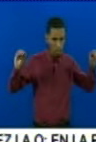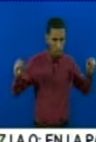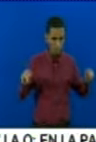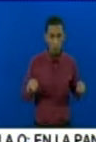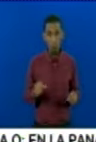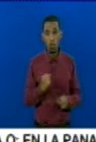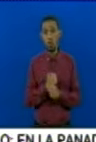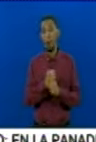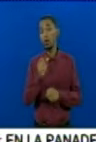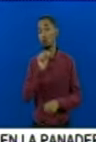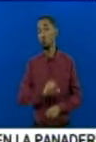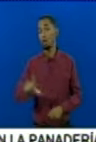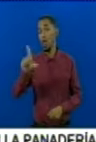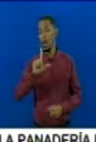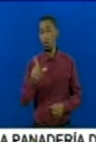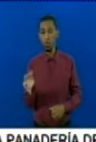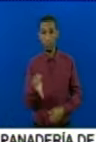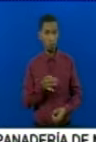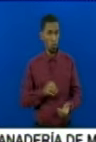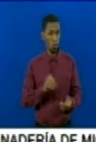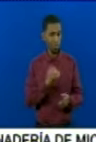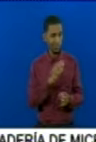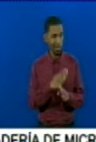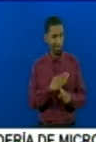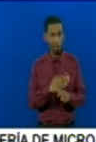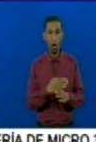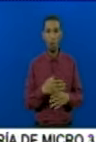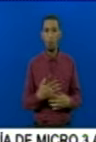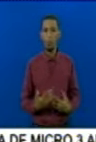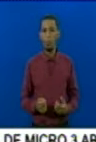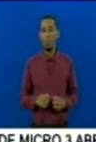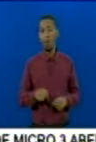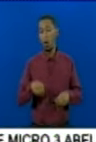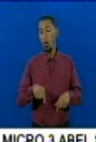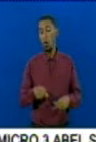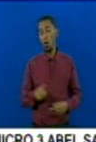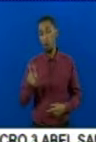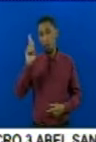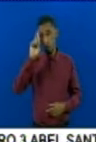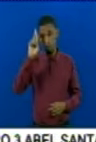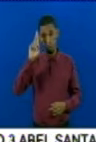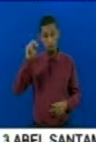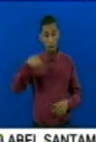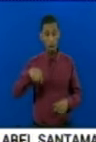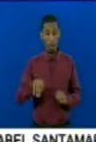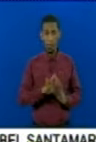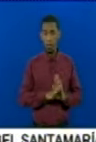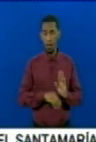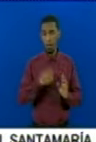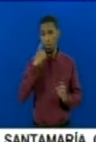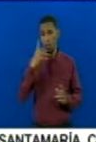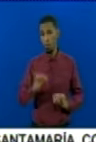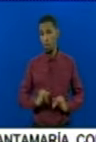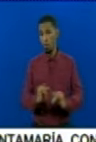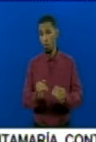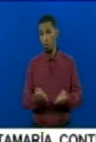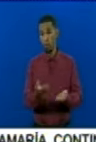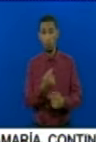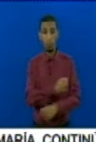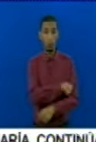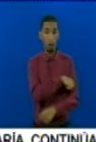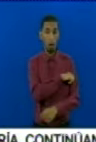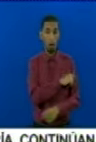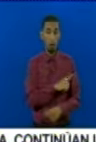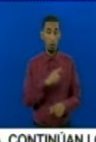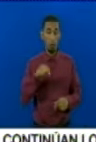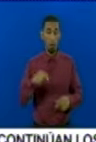Santiago para una preparación, volver a recuperar el principio de este programa tan importante y que incide a la